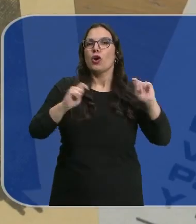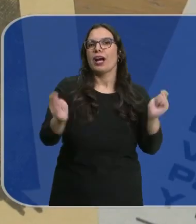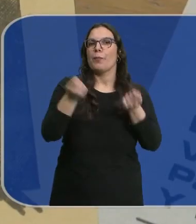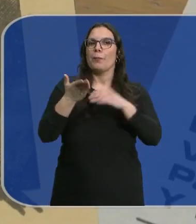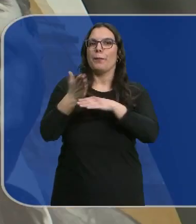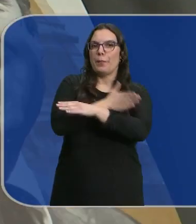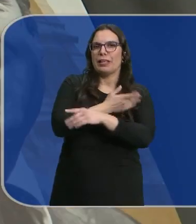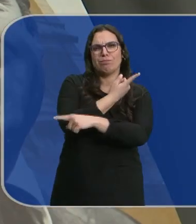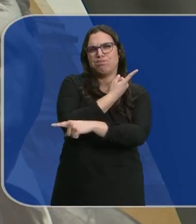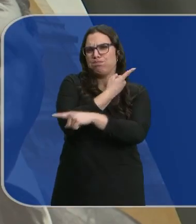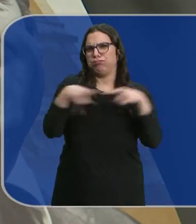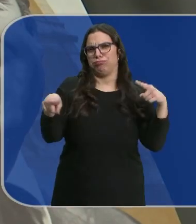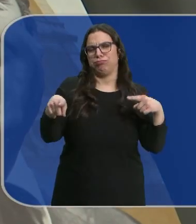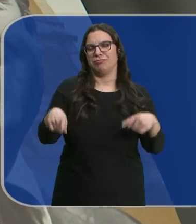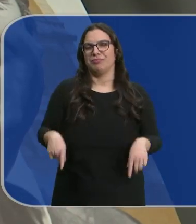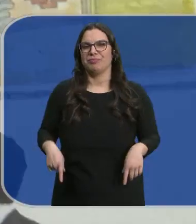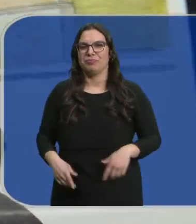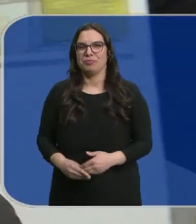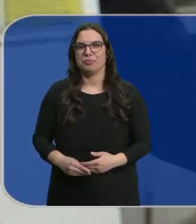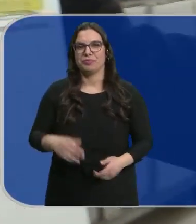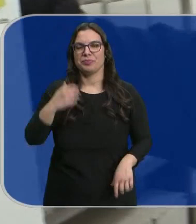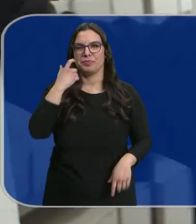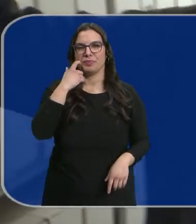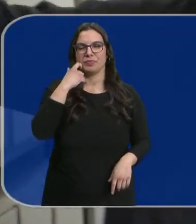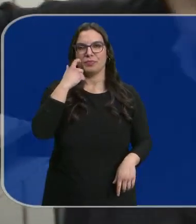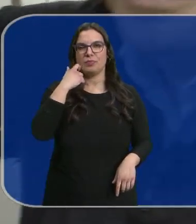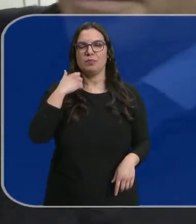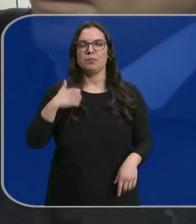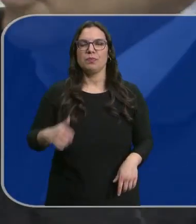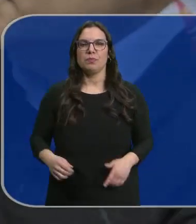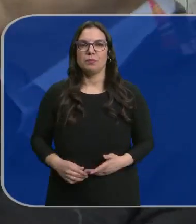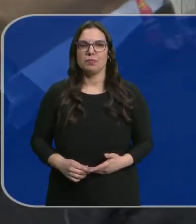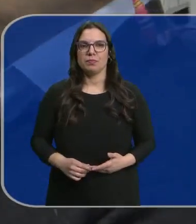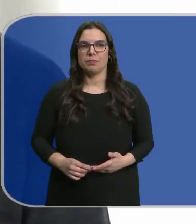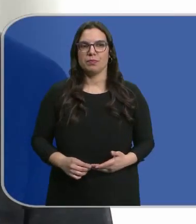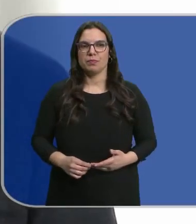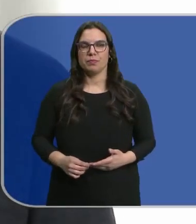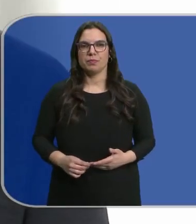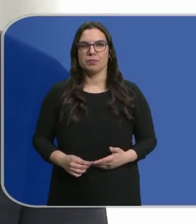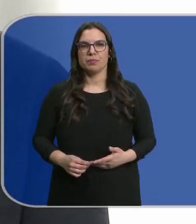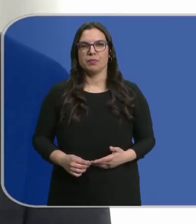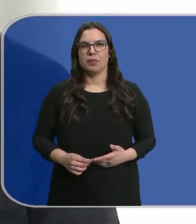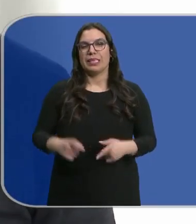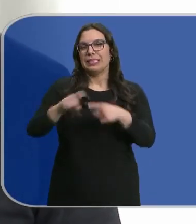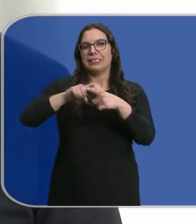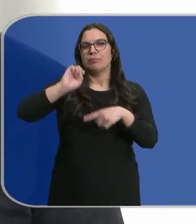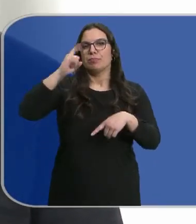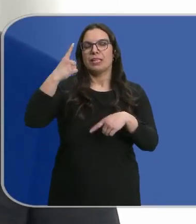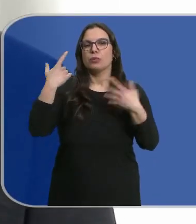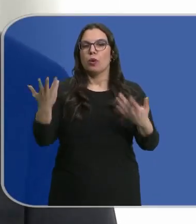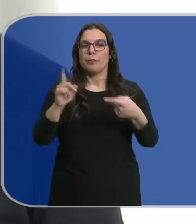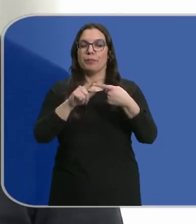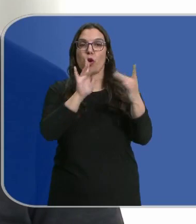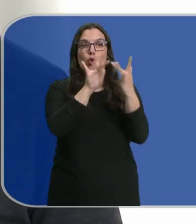campaña electoral muy diferente a las que conocemos hoy en día. Simpática, de forma humana. Los dos rasgos eran